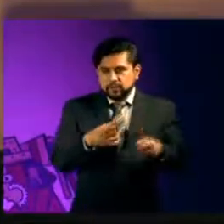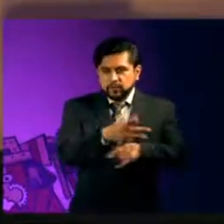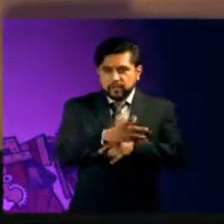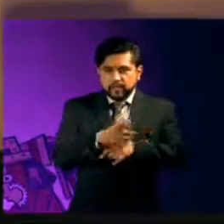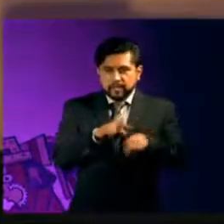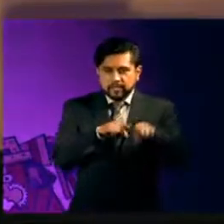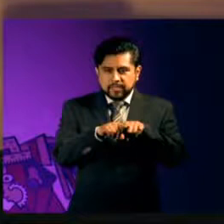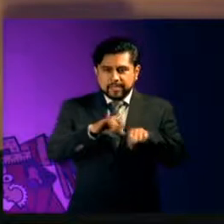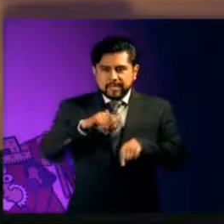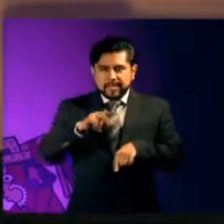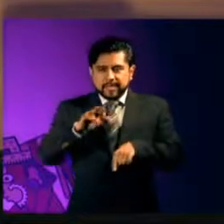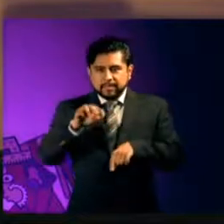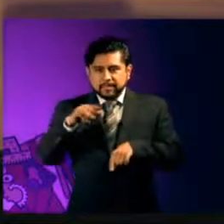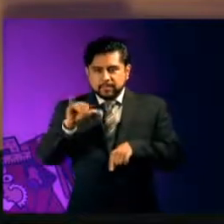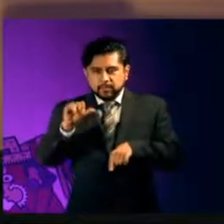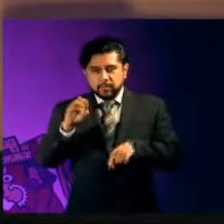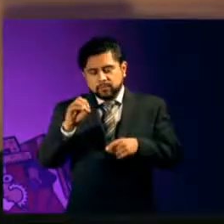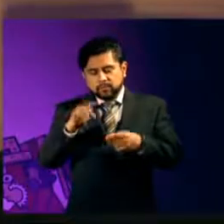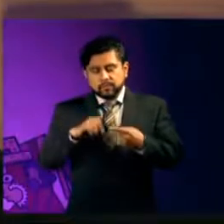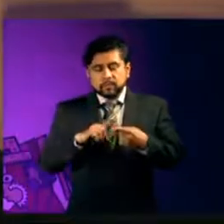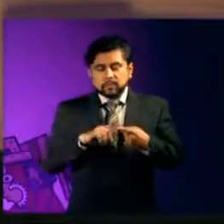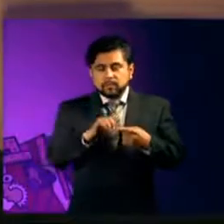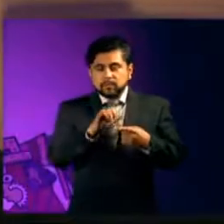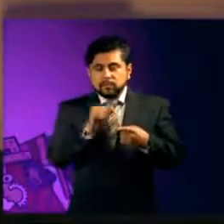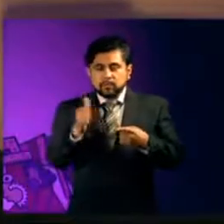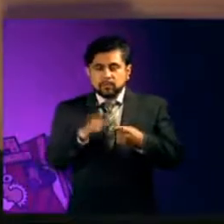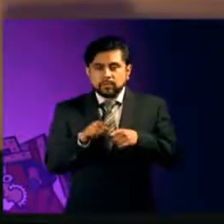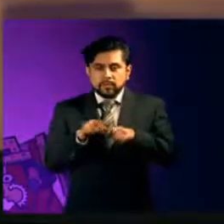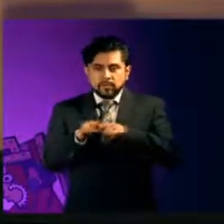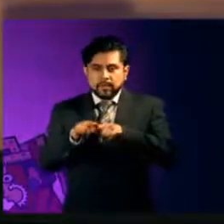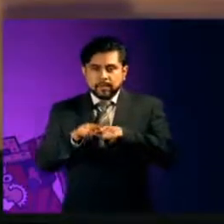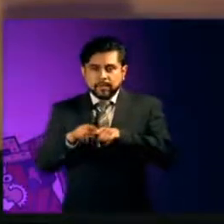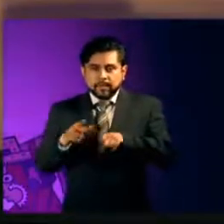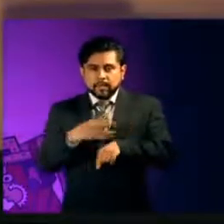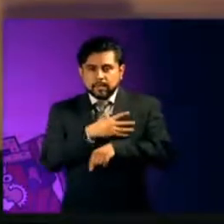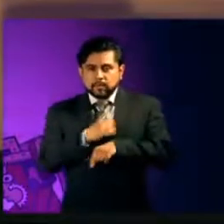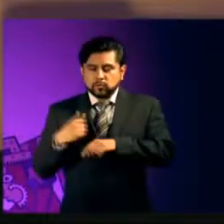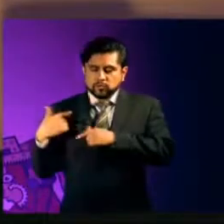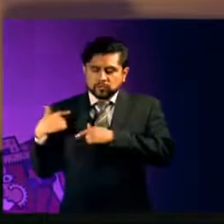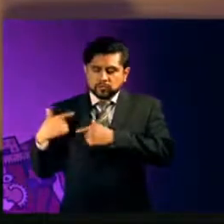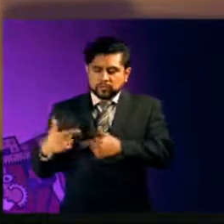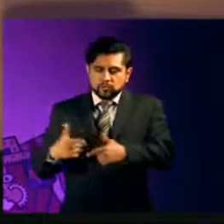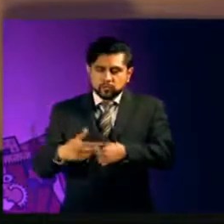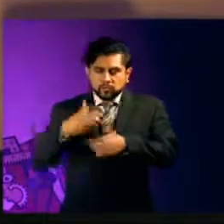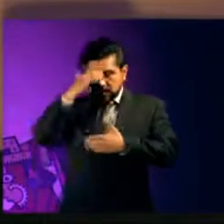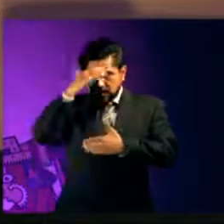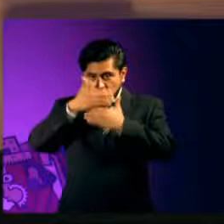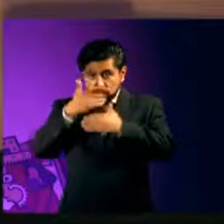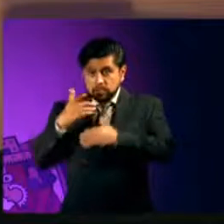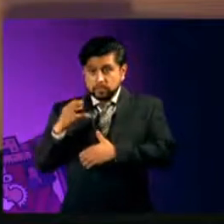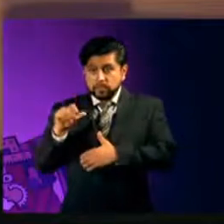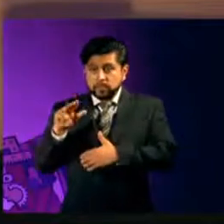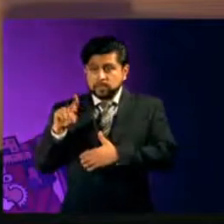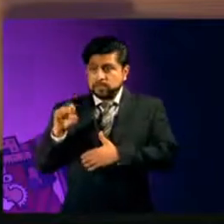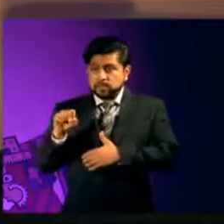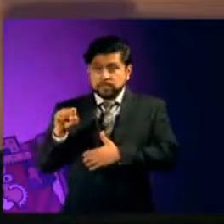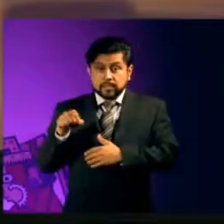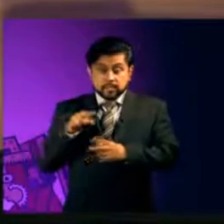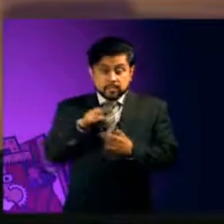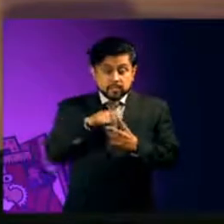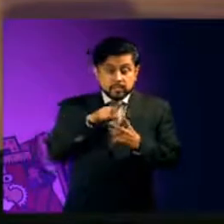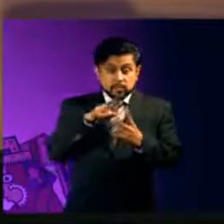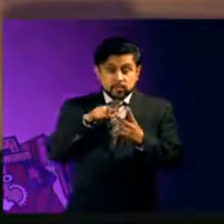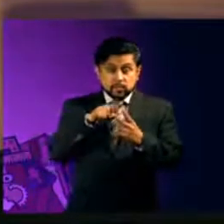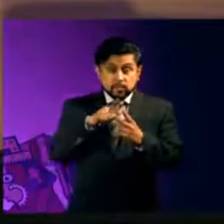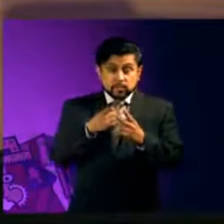hermanos y que eran los hijos de cortes y todo el desastre de la conquista estos dos pedazos son